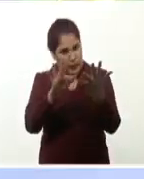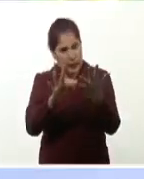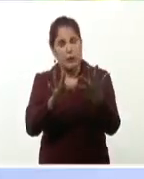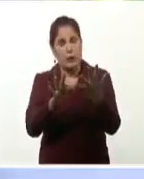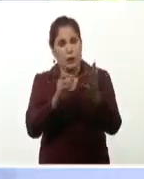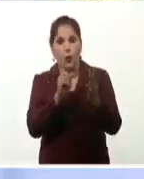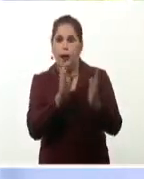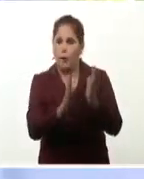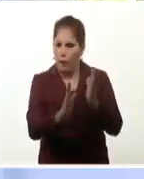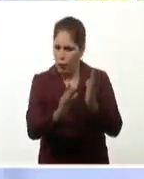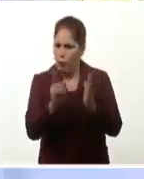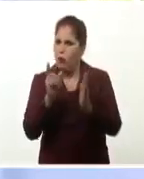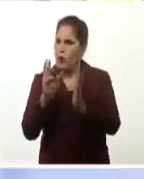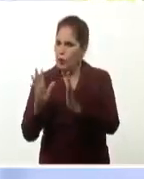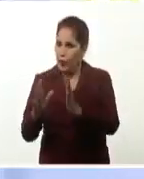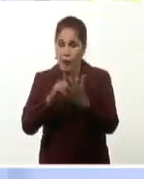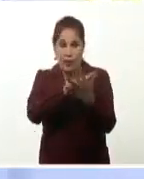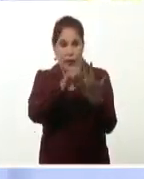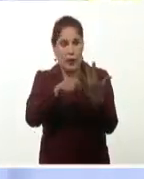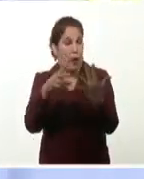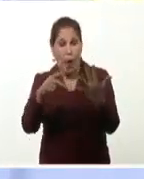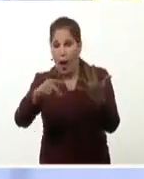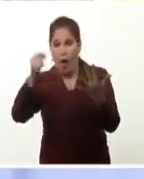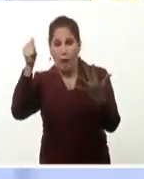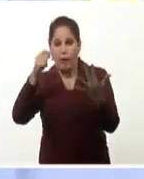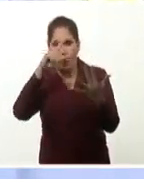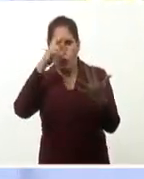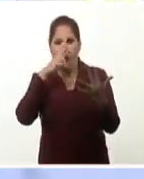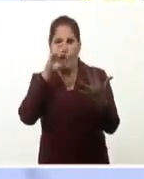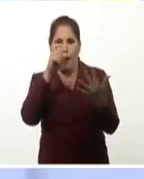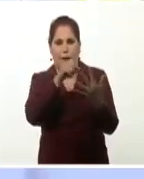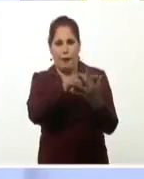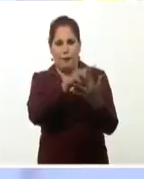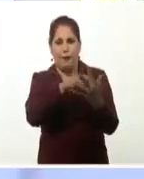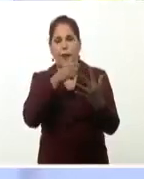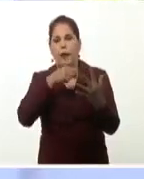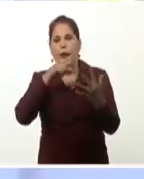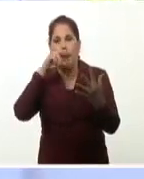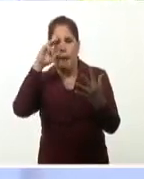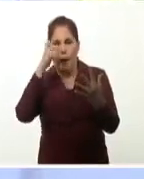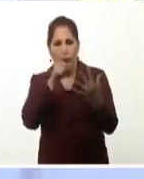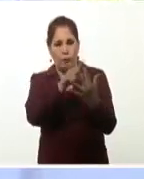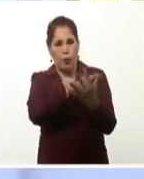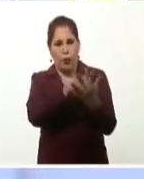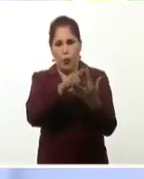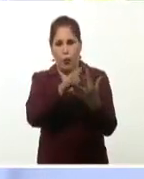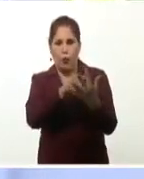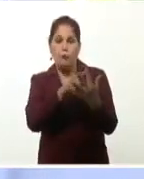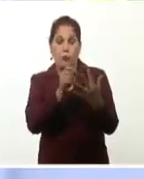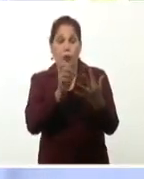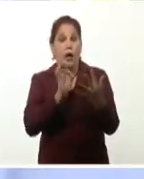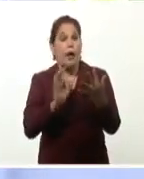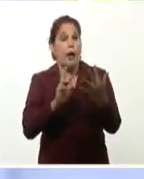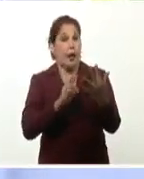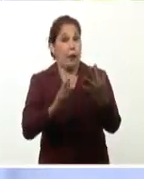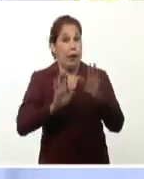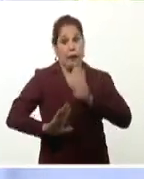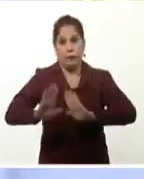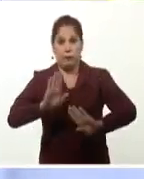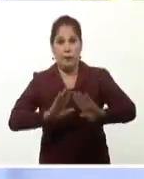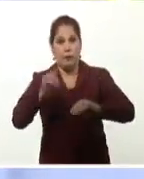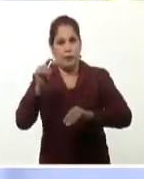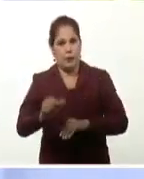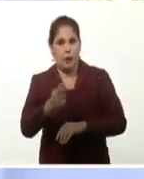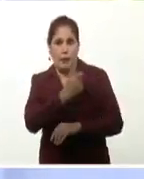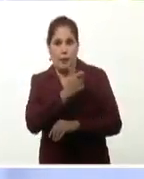fase 1, pero que con más rapidez lograron llegar y demostrar respuesta primero de seguridad y la inmunogenicidad